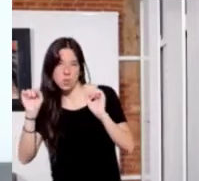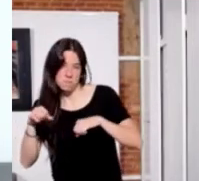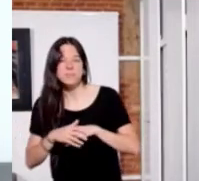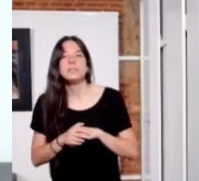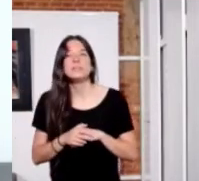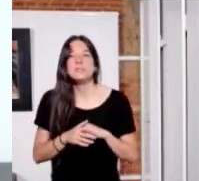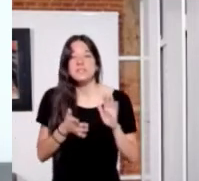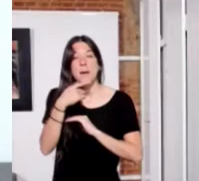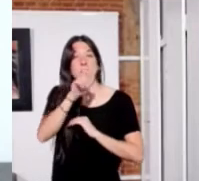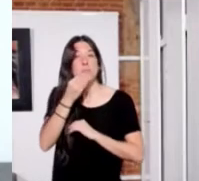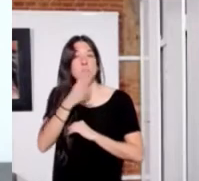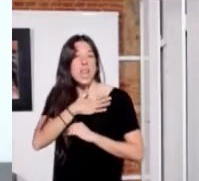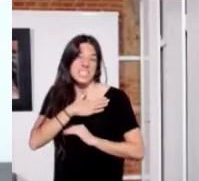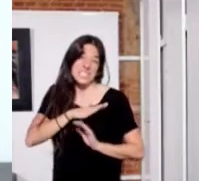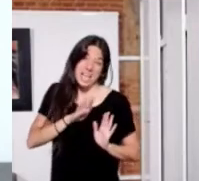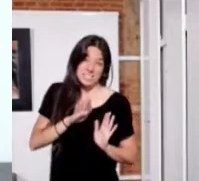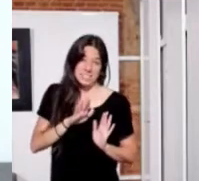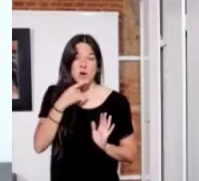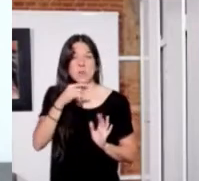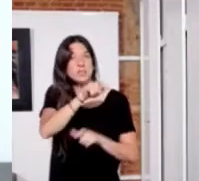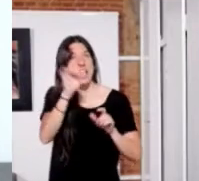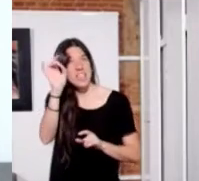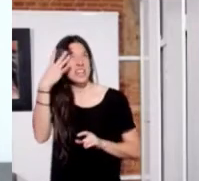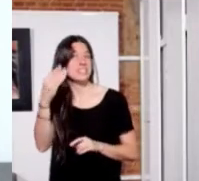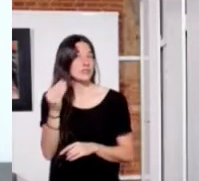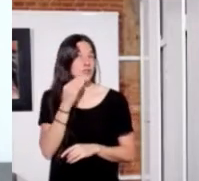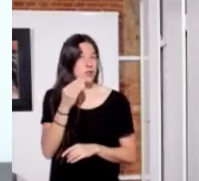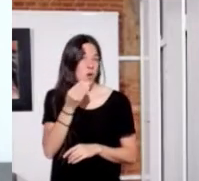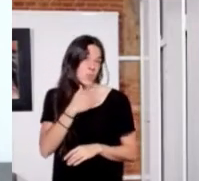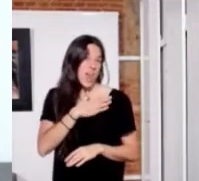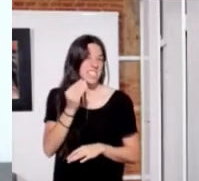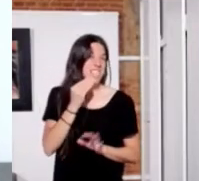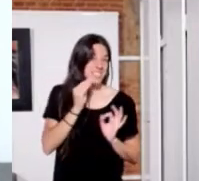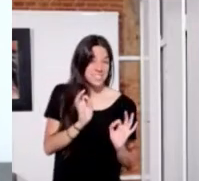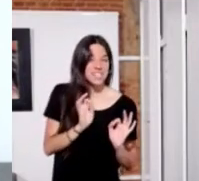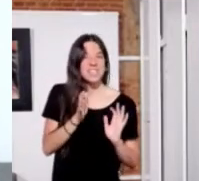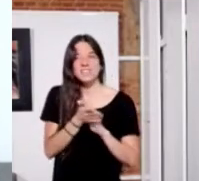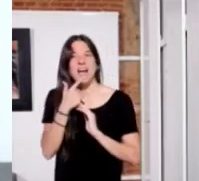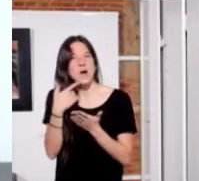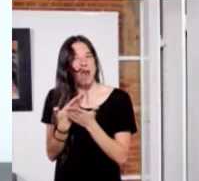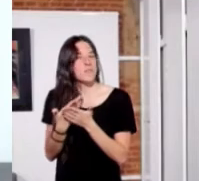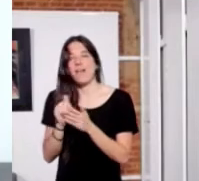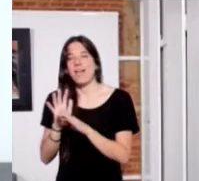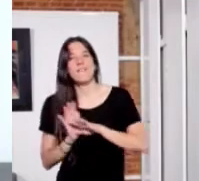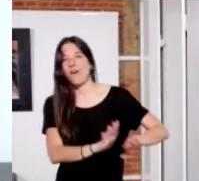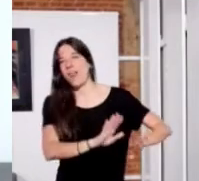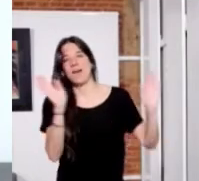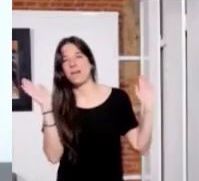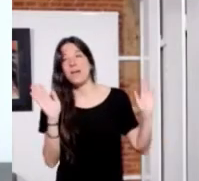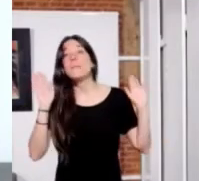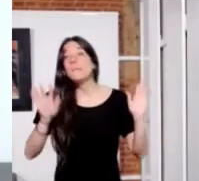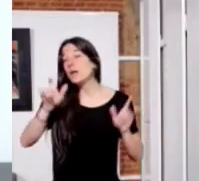buenistas, esa especie de idealistas tonto, se nos deja fuera del argumento. Pero, sin embargo, a